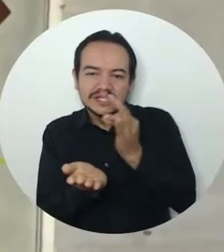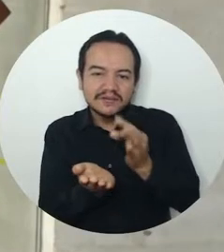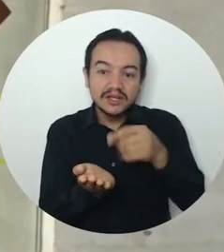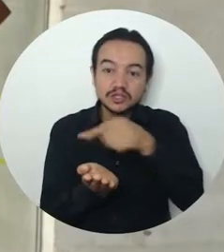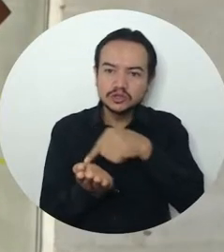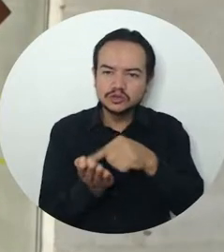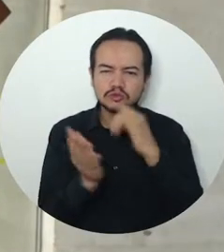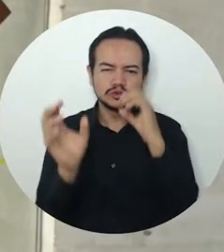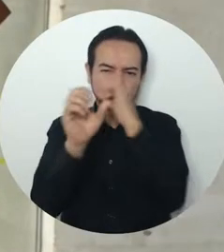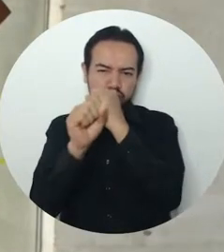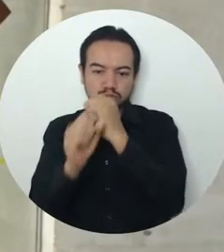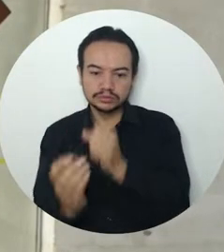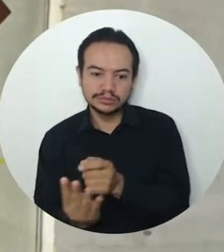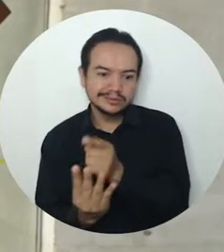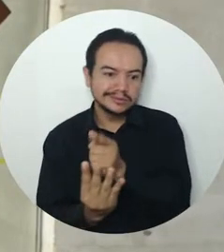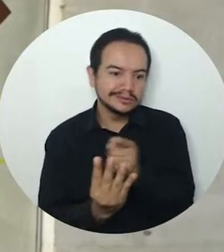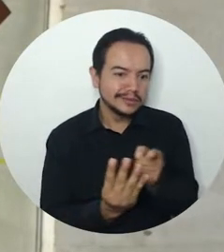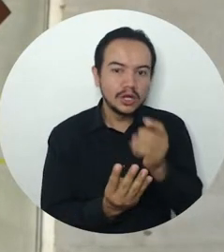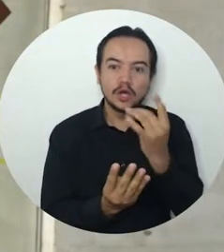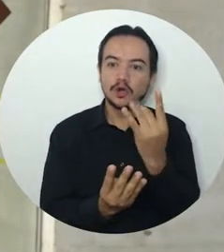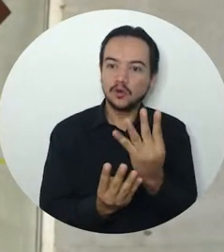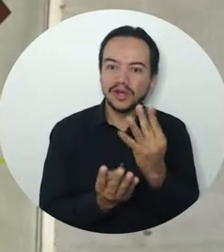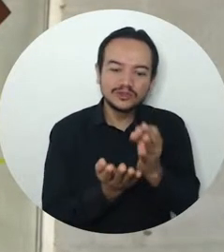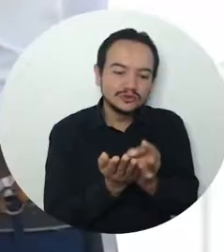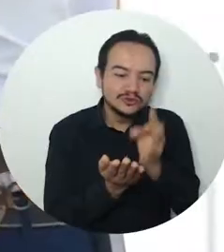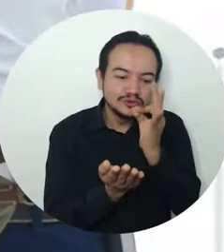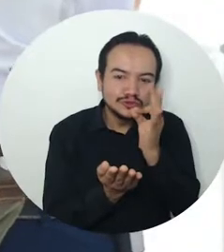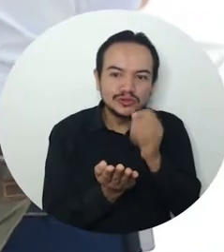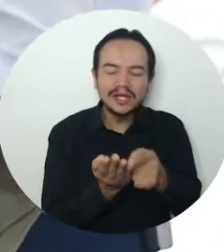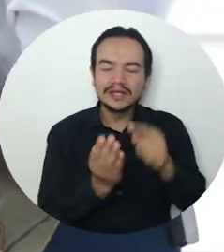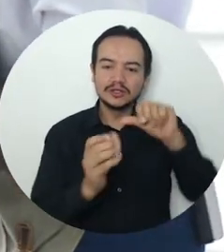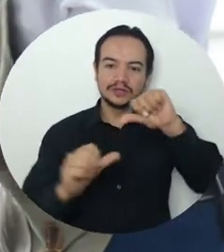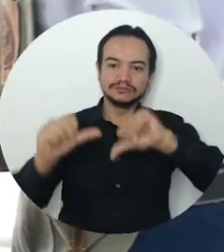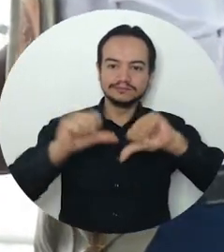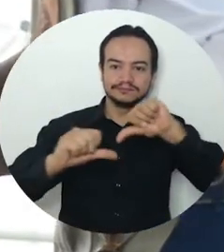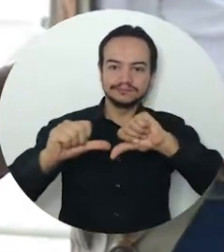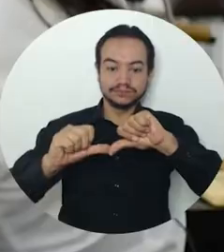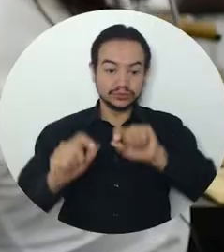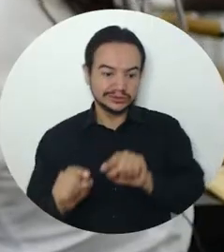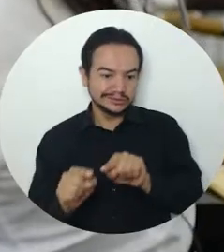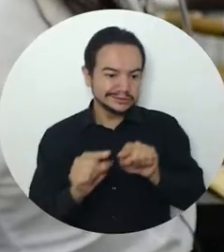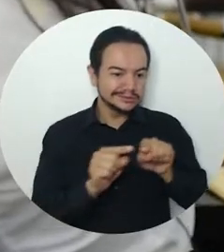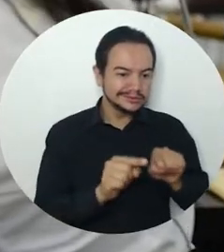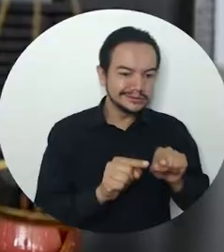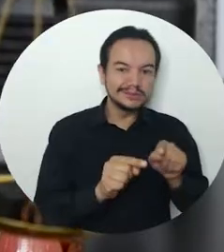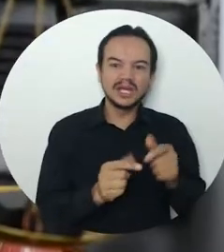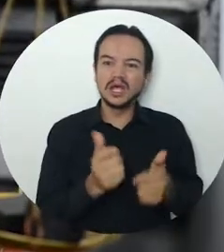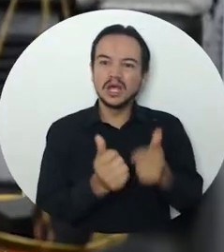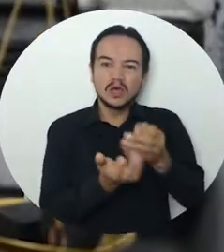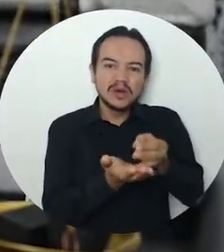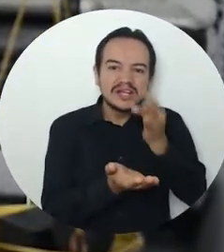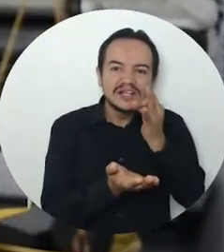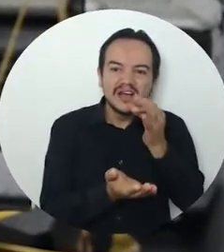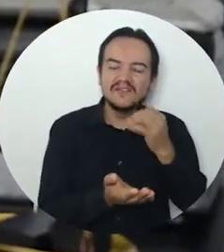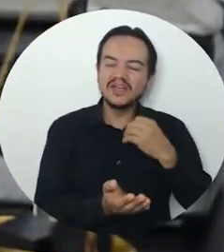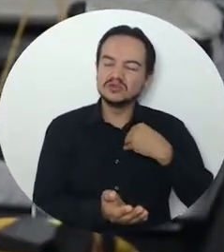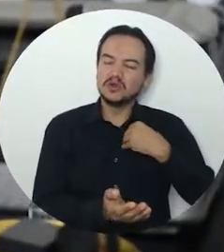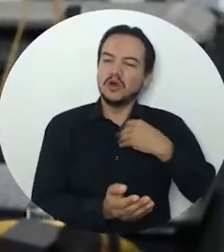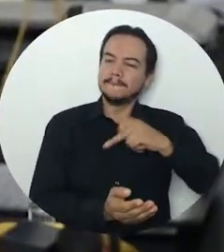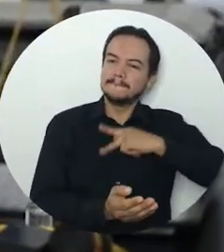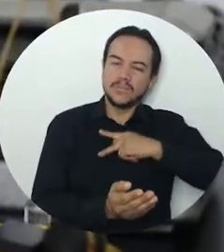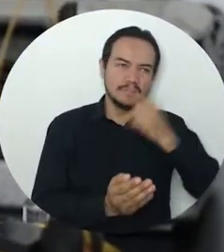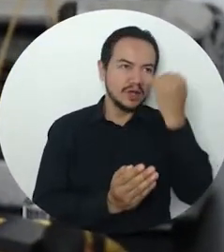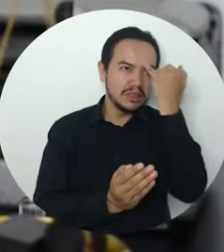El evento consiste en preparar 4 cafés presos, 4 bebidas lácteas y 4 bebidas de autor. La bebida de autor consiste en